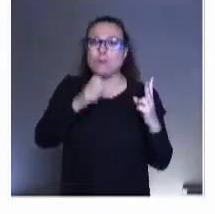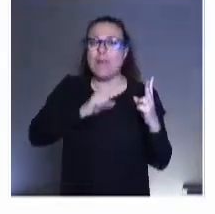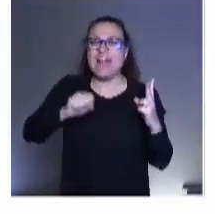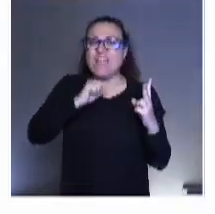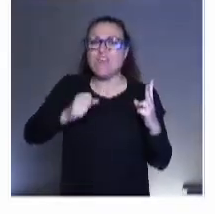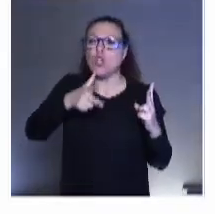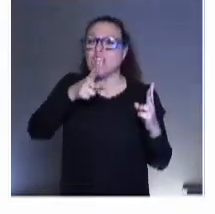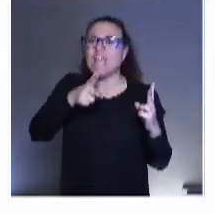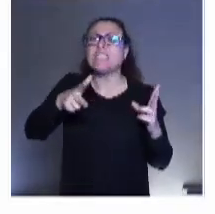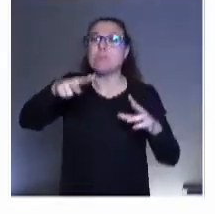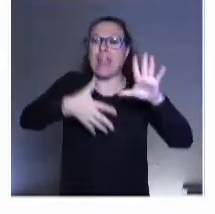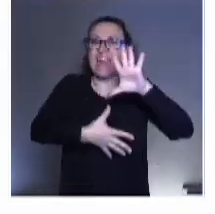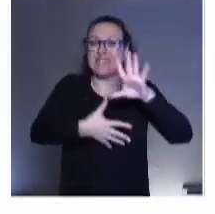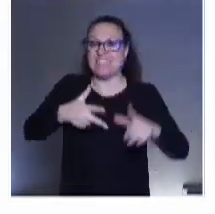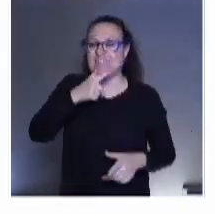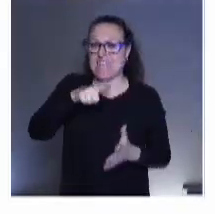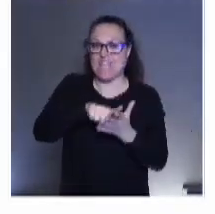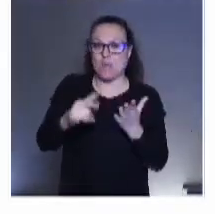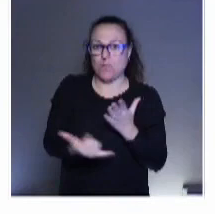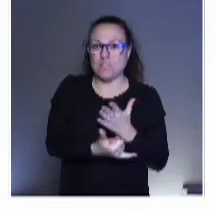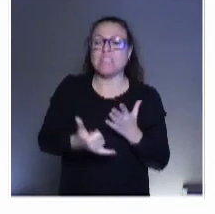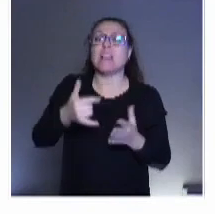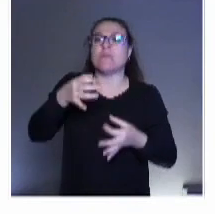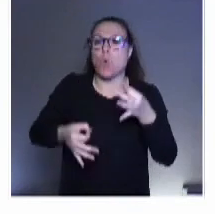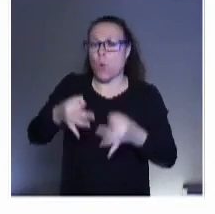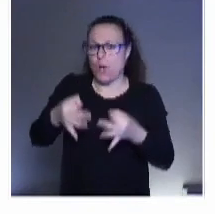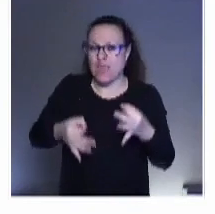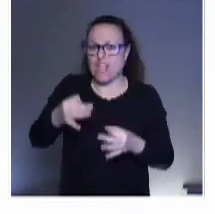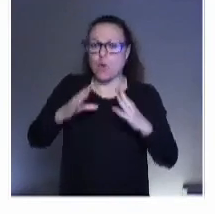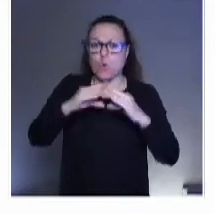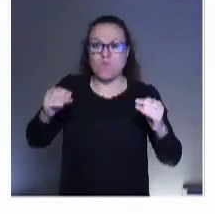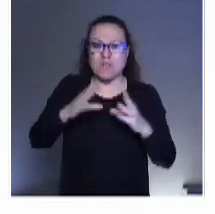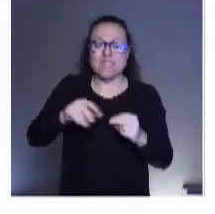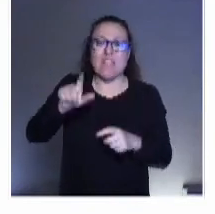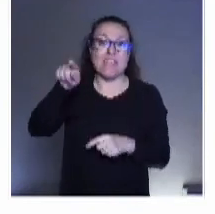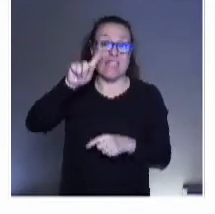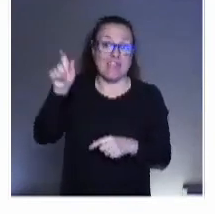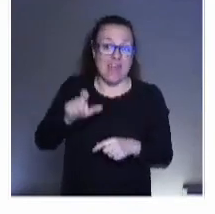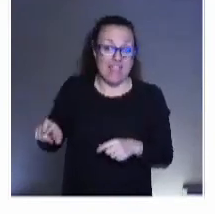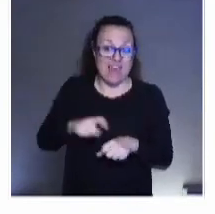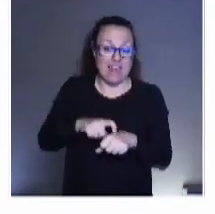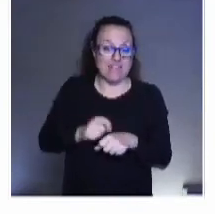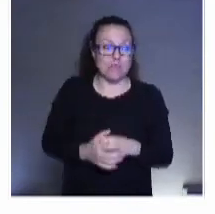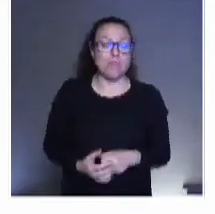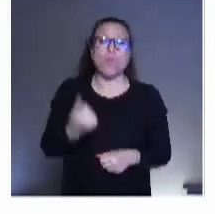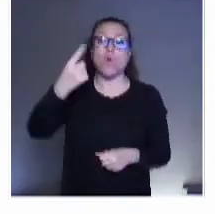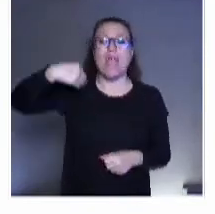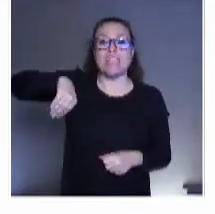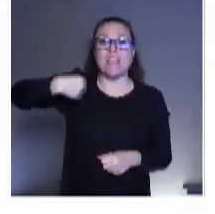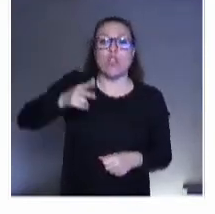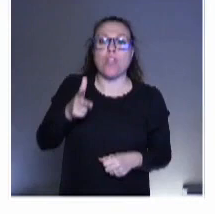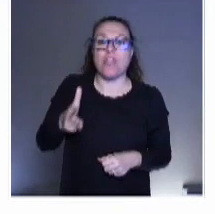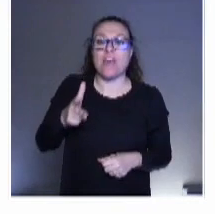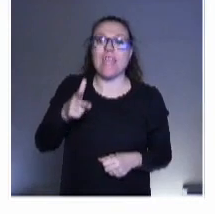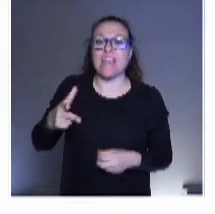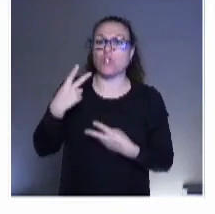hispanistas, lingüistas expertos en lenguaje jurídico también de universidades italianas. Tenemos un catedrático de Derecho